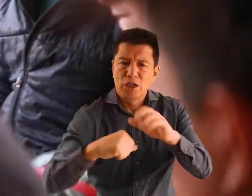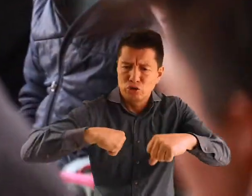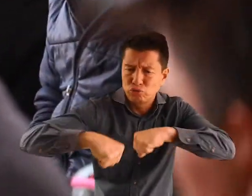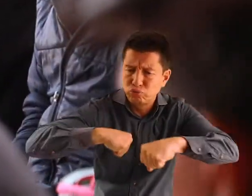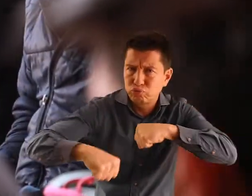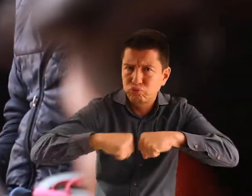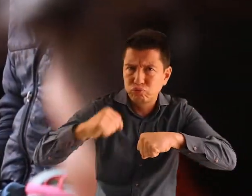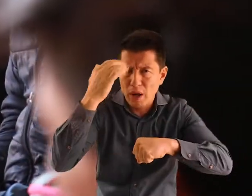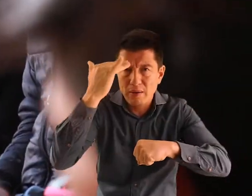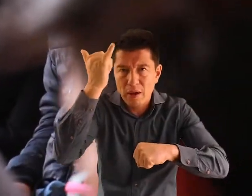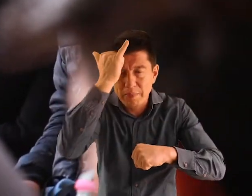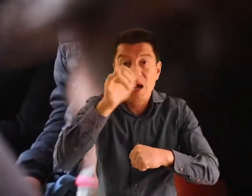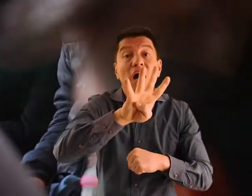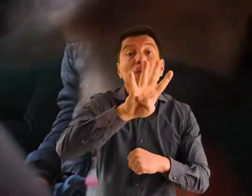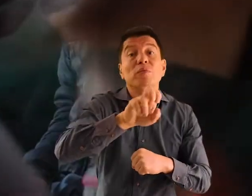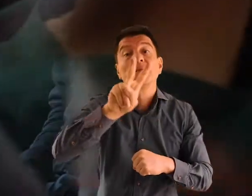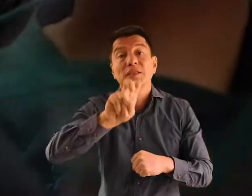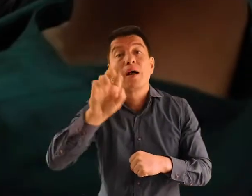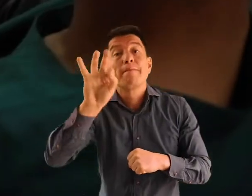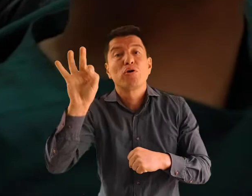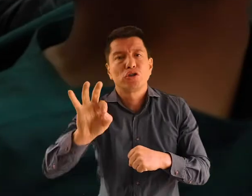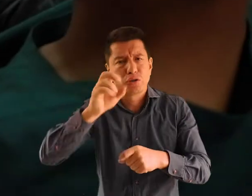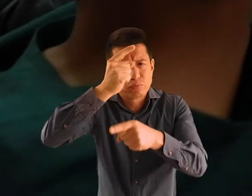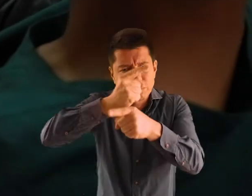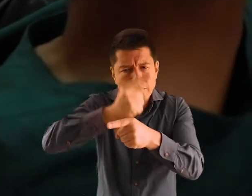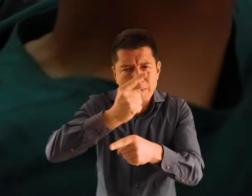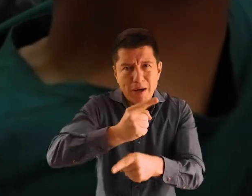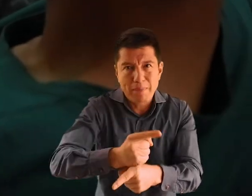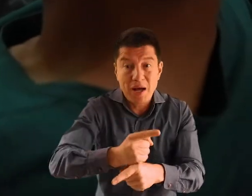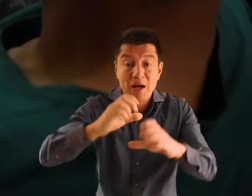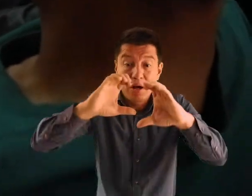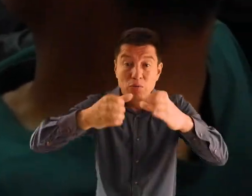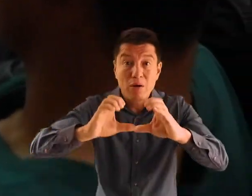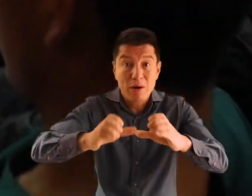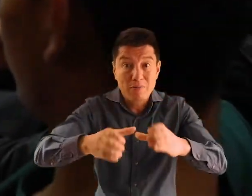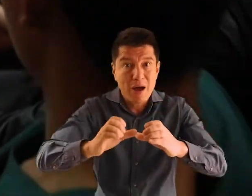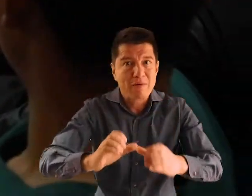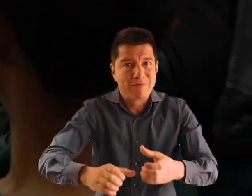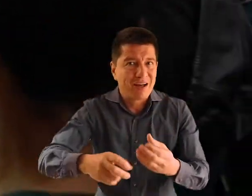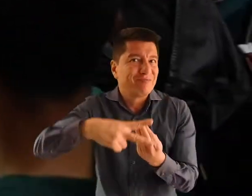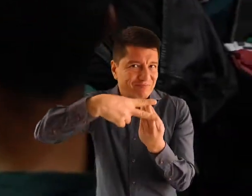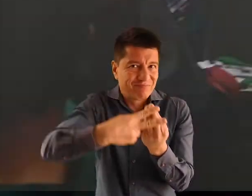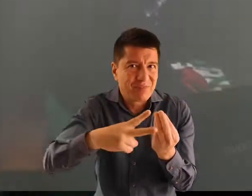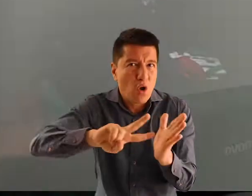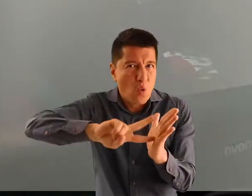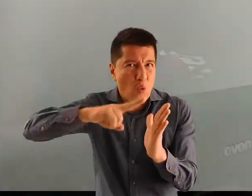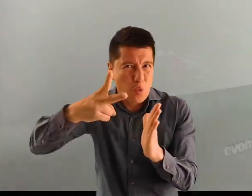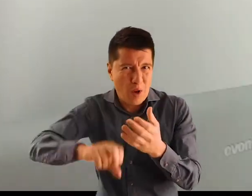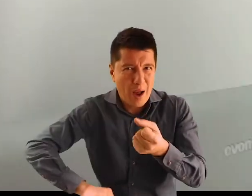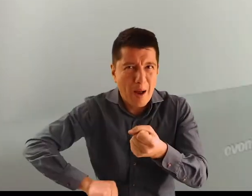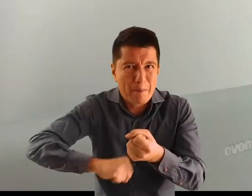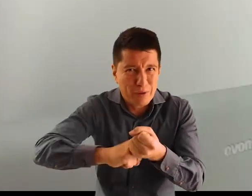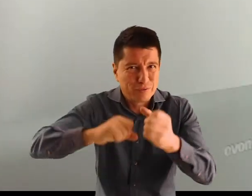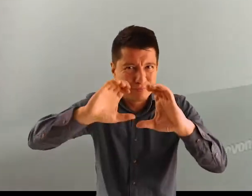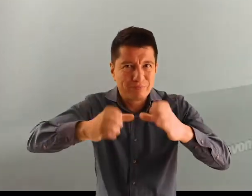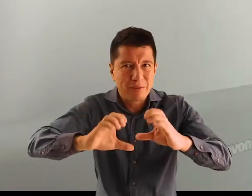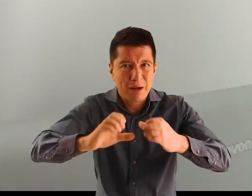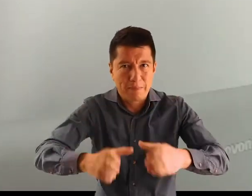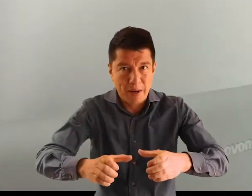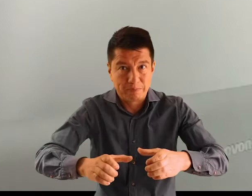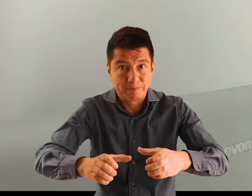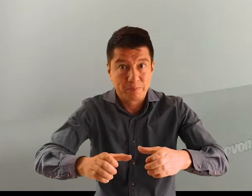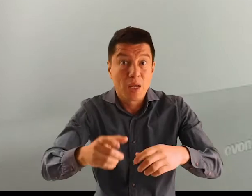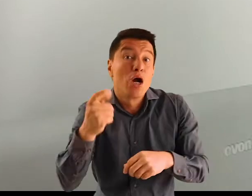del 97% de efectividad en las clases medidas por las tecnologías de información y comunicación.